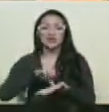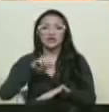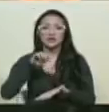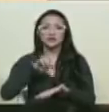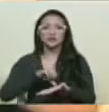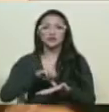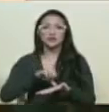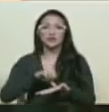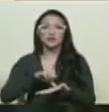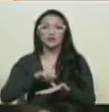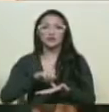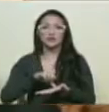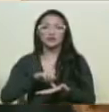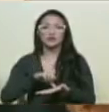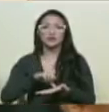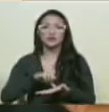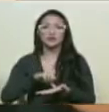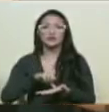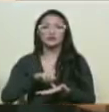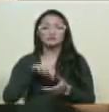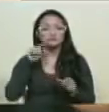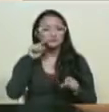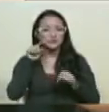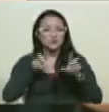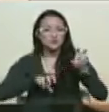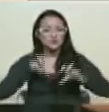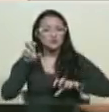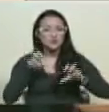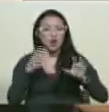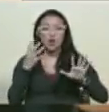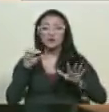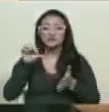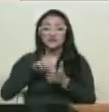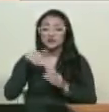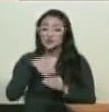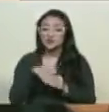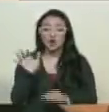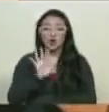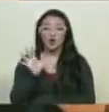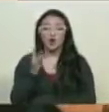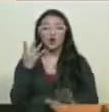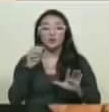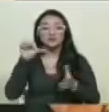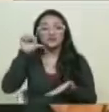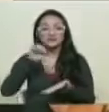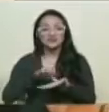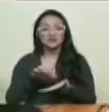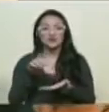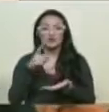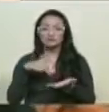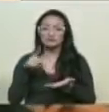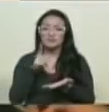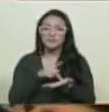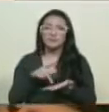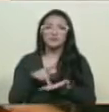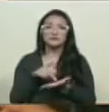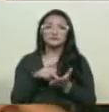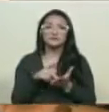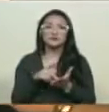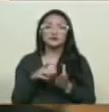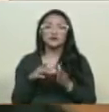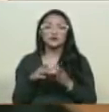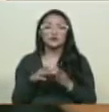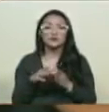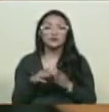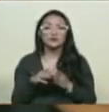de visualización. No 90 centros electorales, sino 90 centros donde participa todo lo que es las